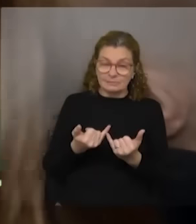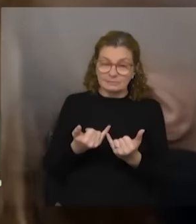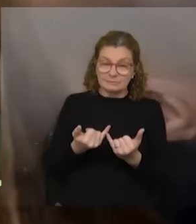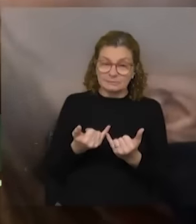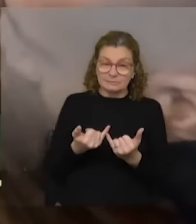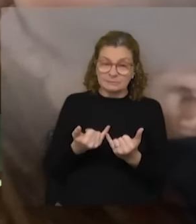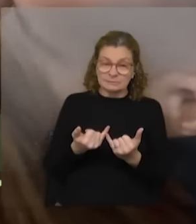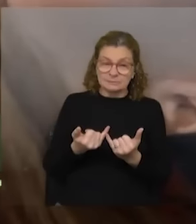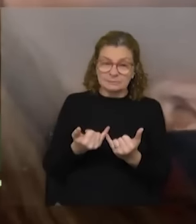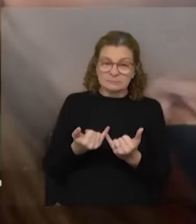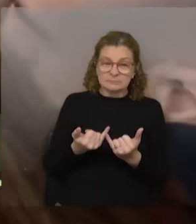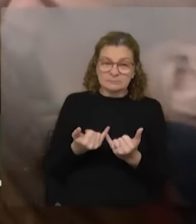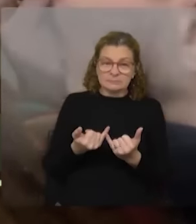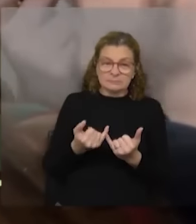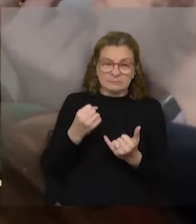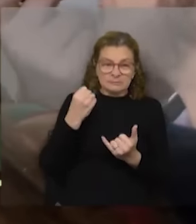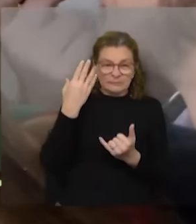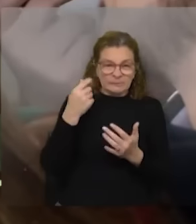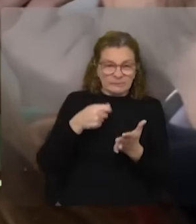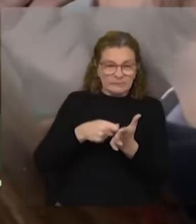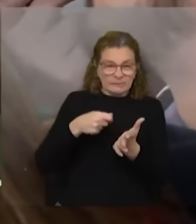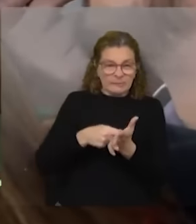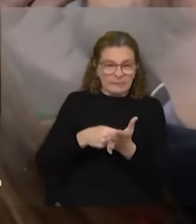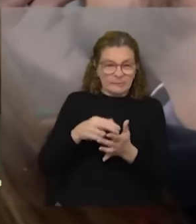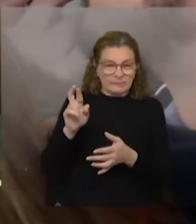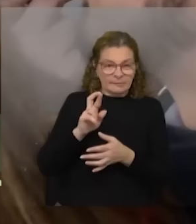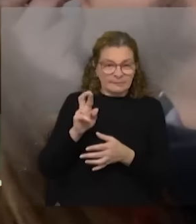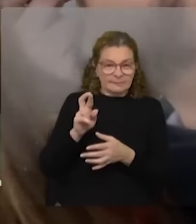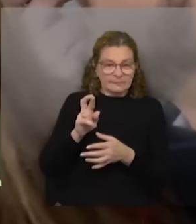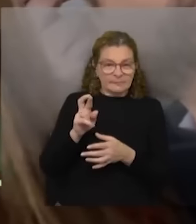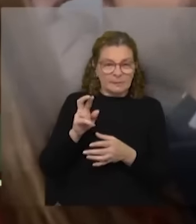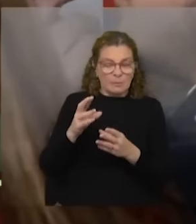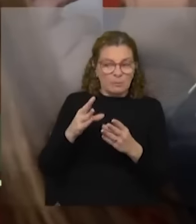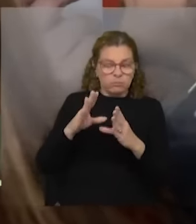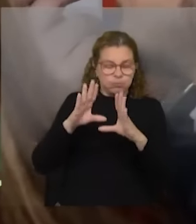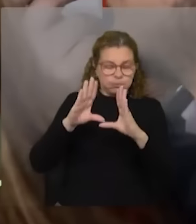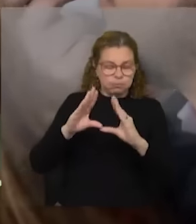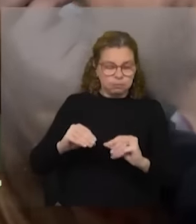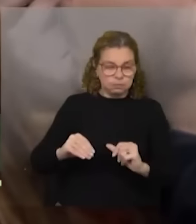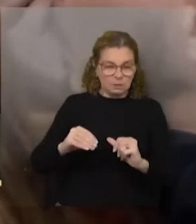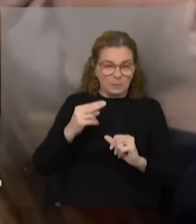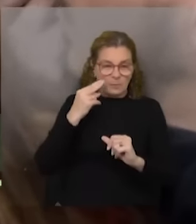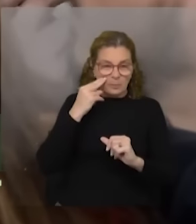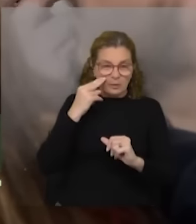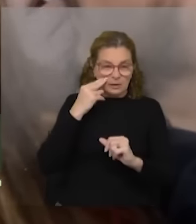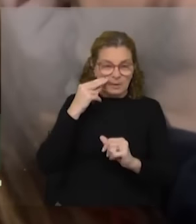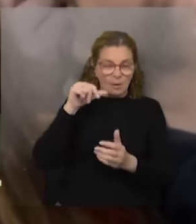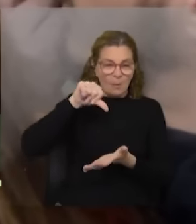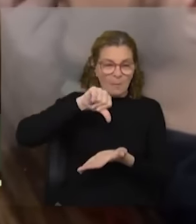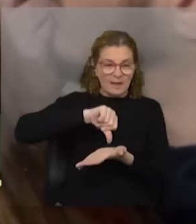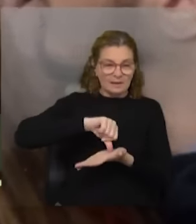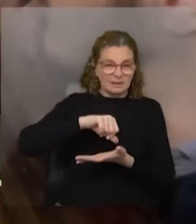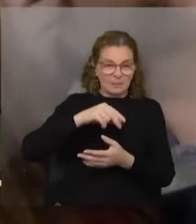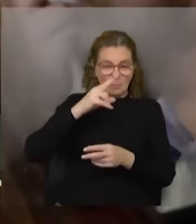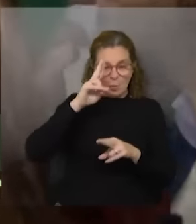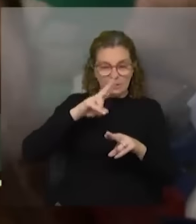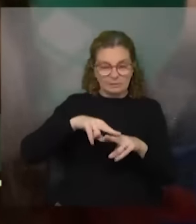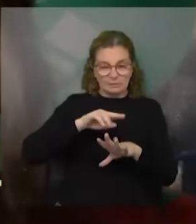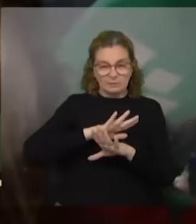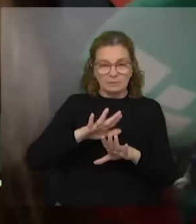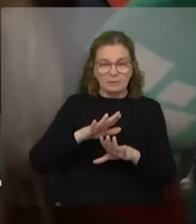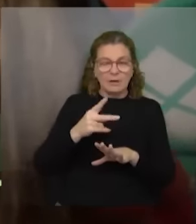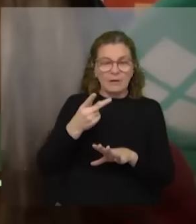donde el valor del peso o el valor del dólar nos ha desarmado como país productor est